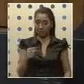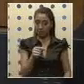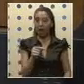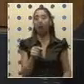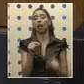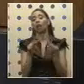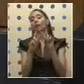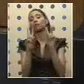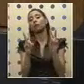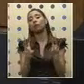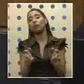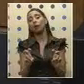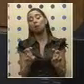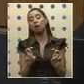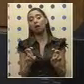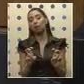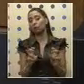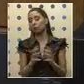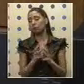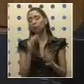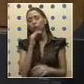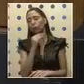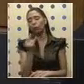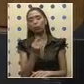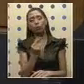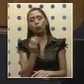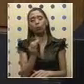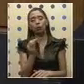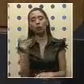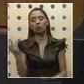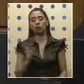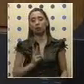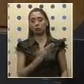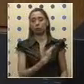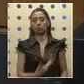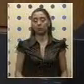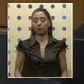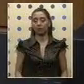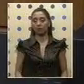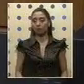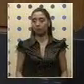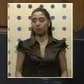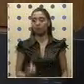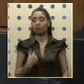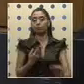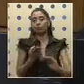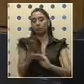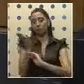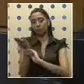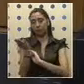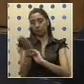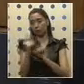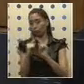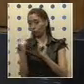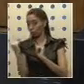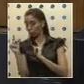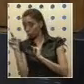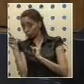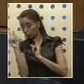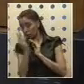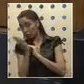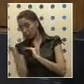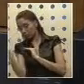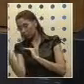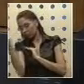este es un tema de más urgencia, señor Presidente, por lo cual solicito que a través suyo podamos